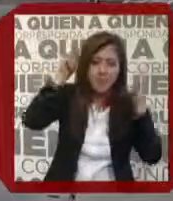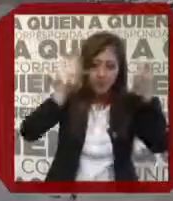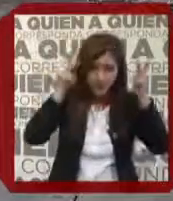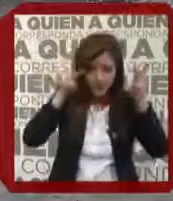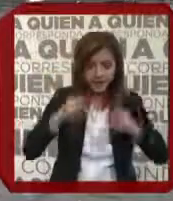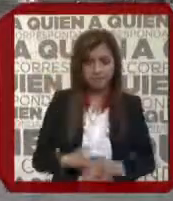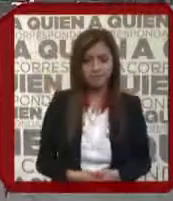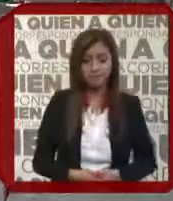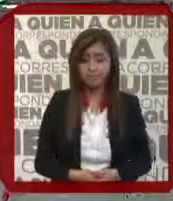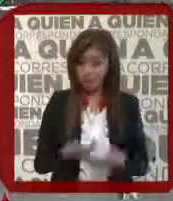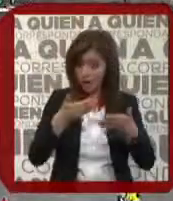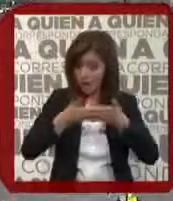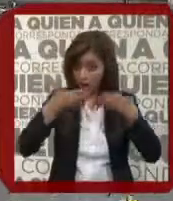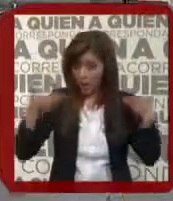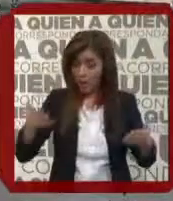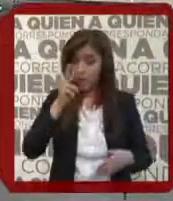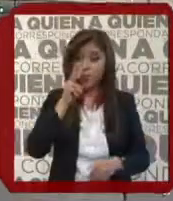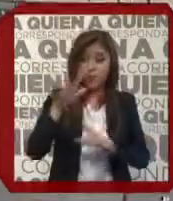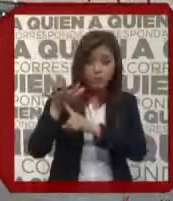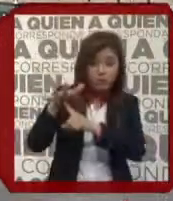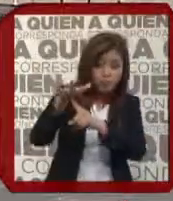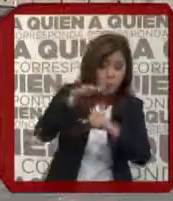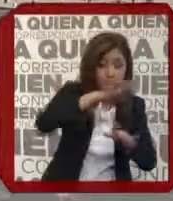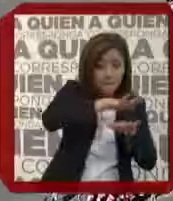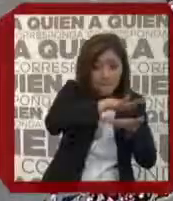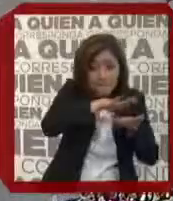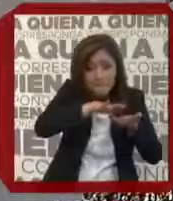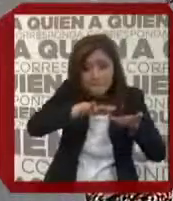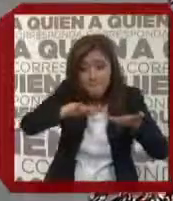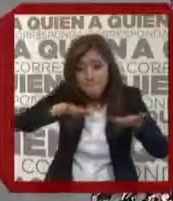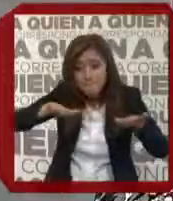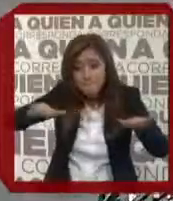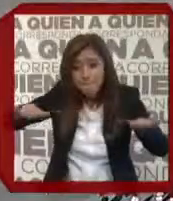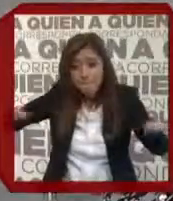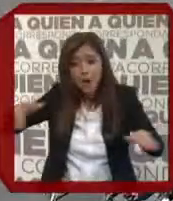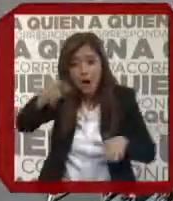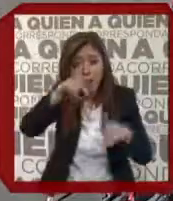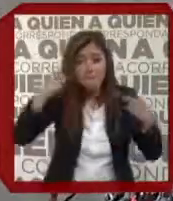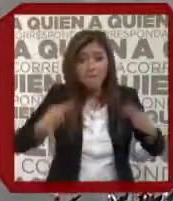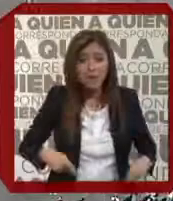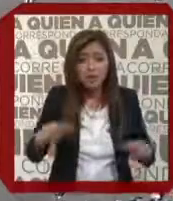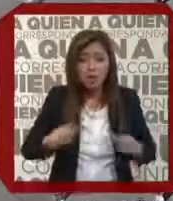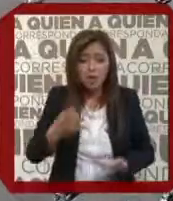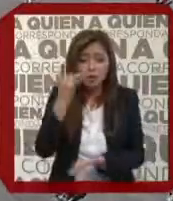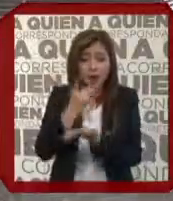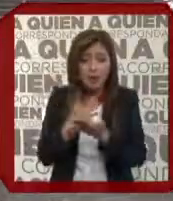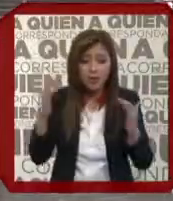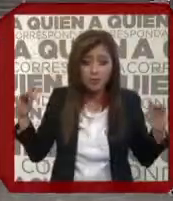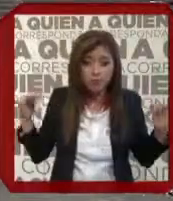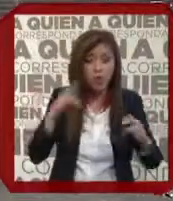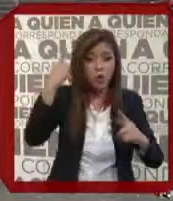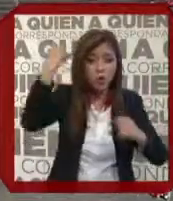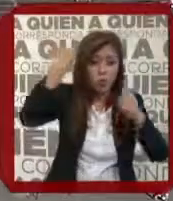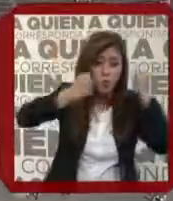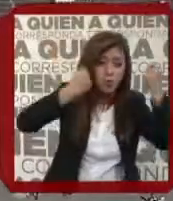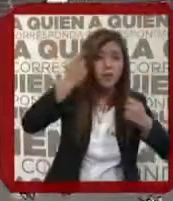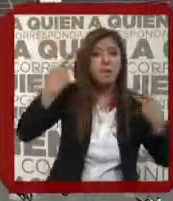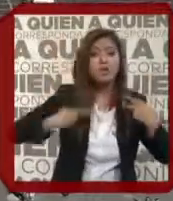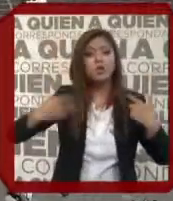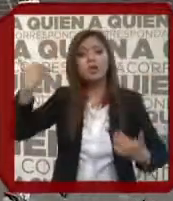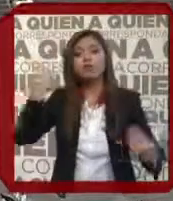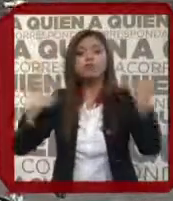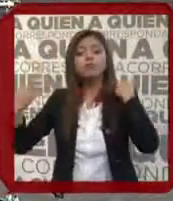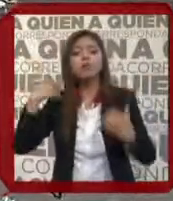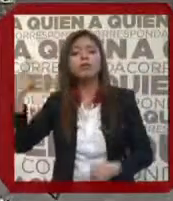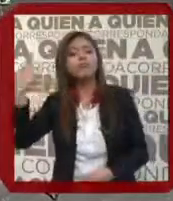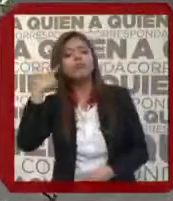En la actualidad, desde el aire, observamos la plancha del Zócalo capitalino y en ella una gran cantidad de gente, turistas y paseantes que se deleitan con la música que se